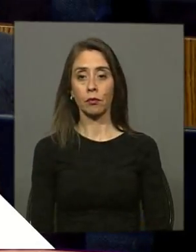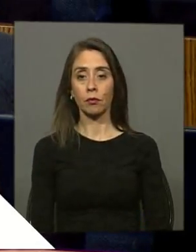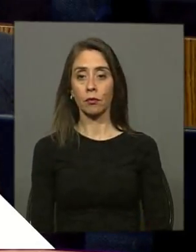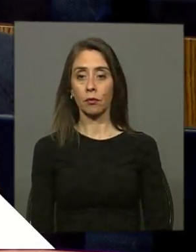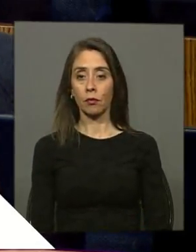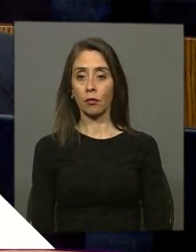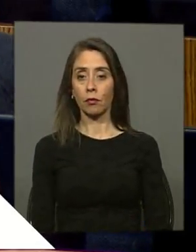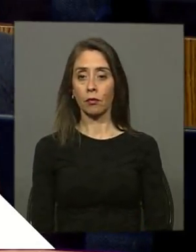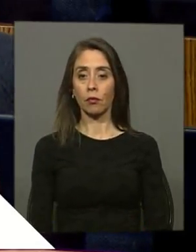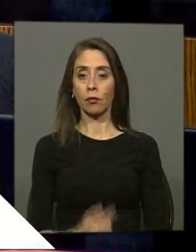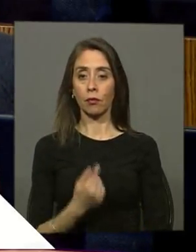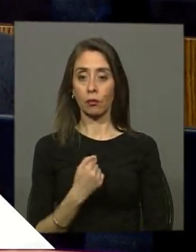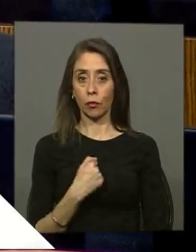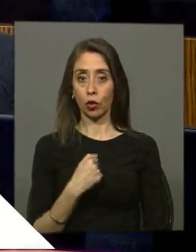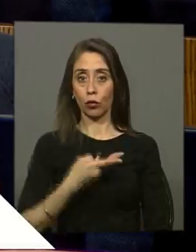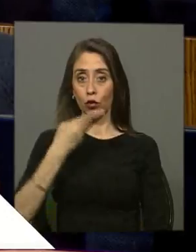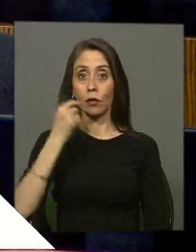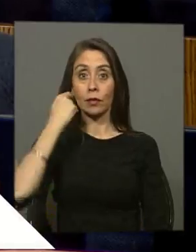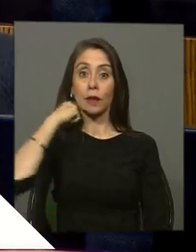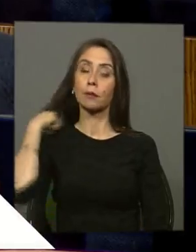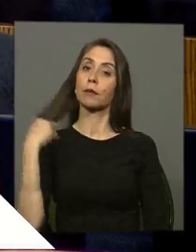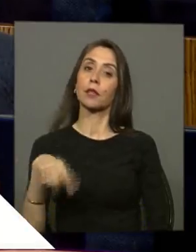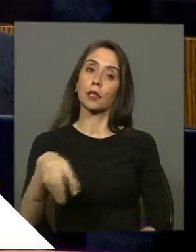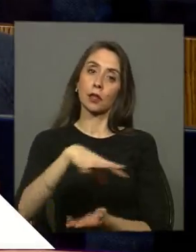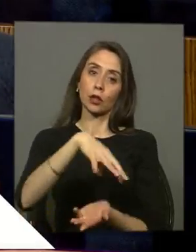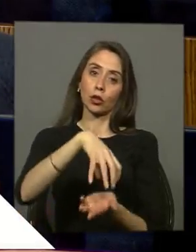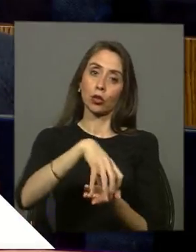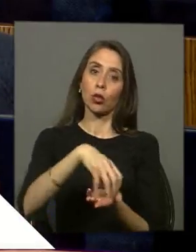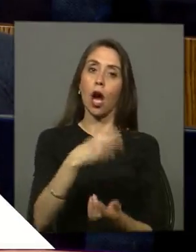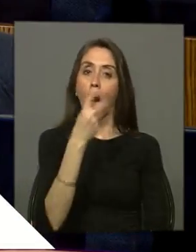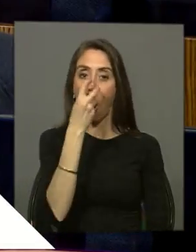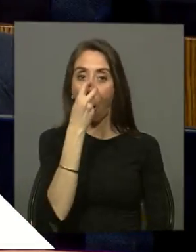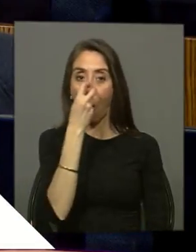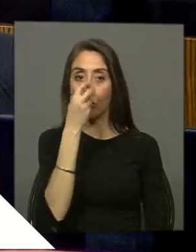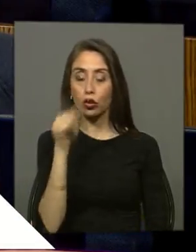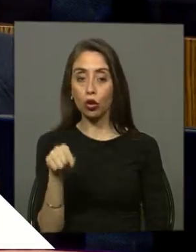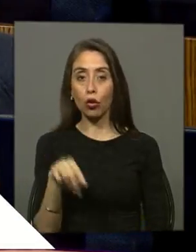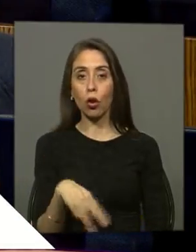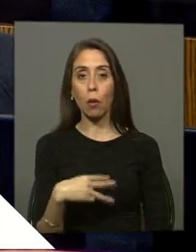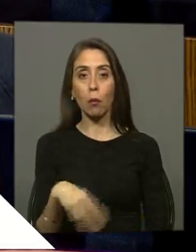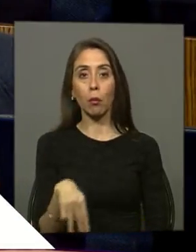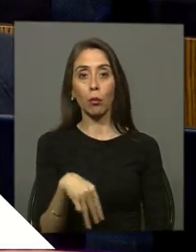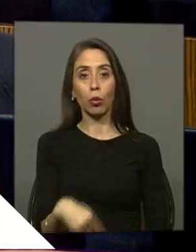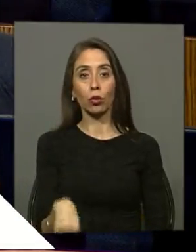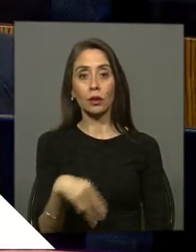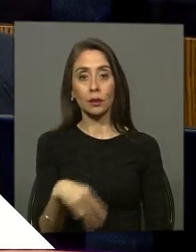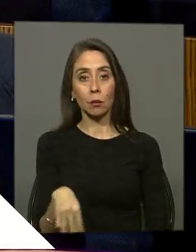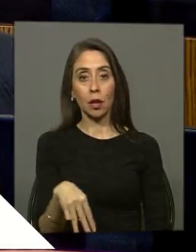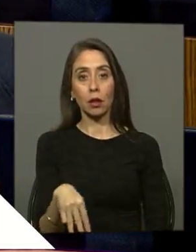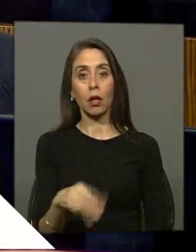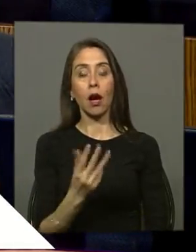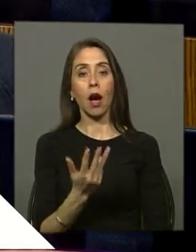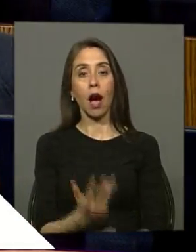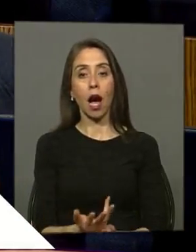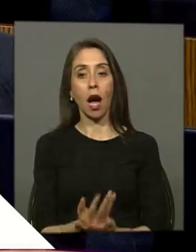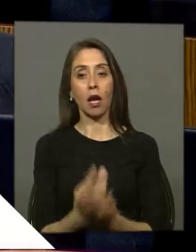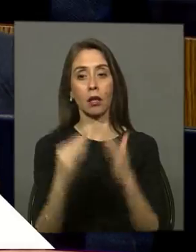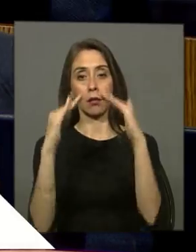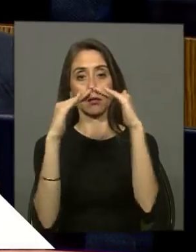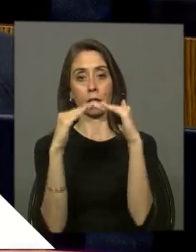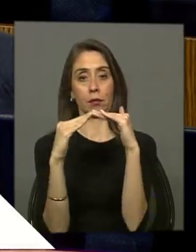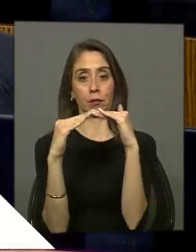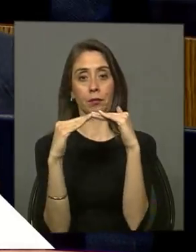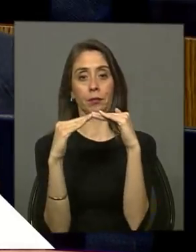yo me voy a pronunciar se refiere a la ciudad de Osorno donde el municipio dispone de un inmueble